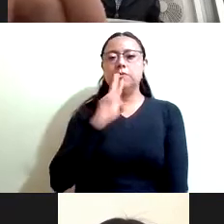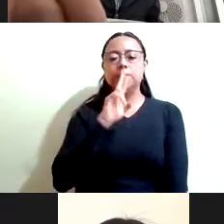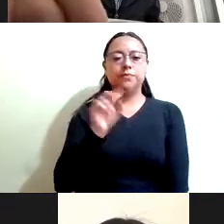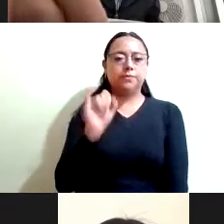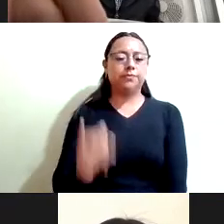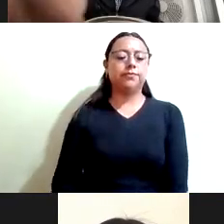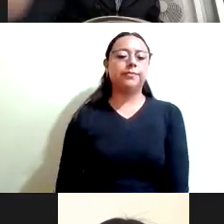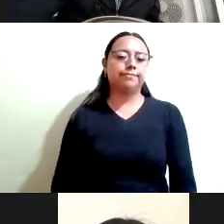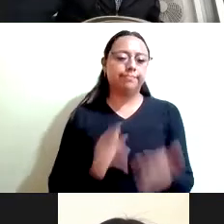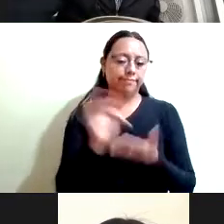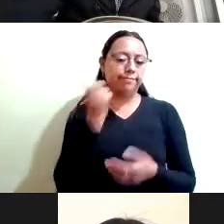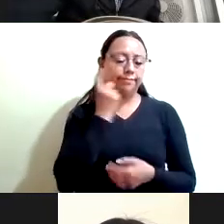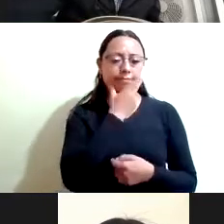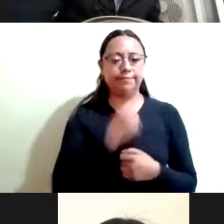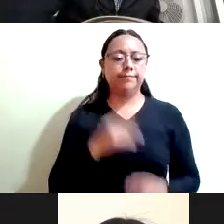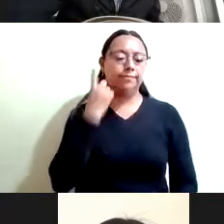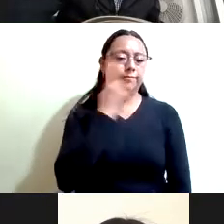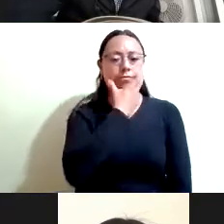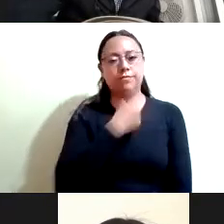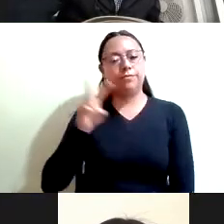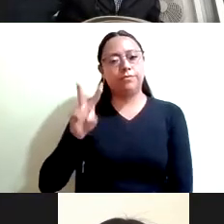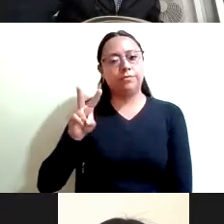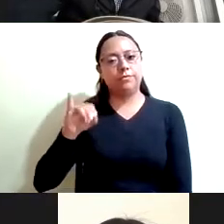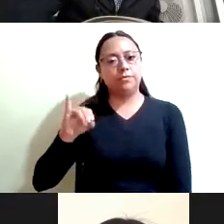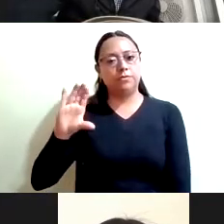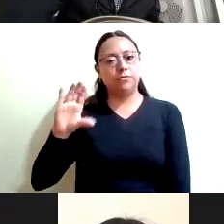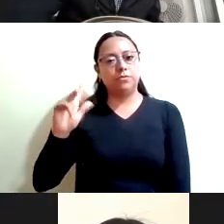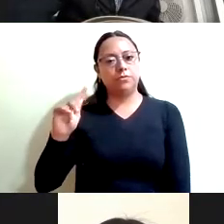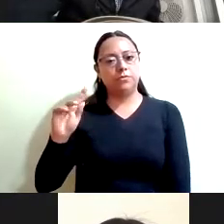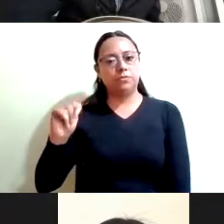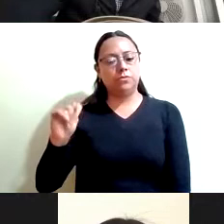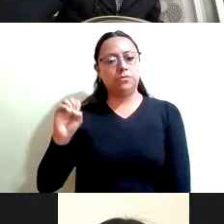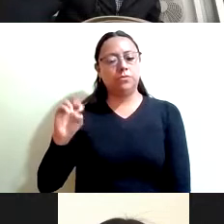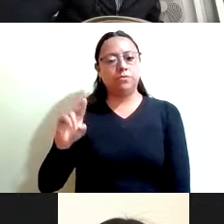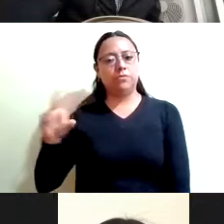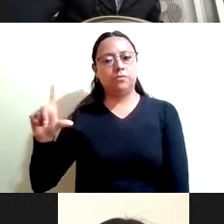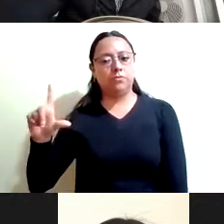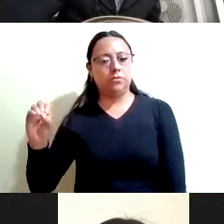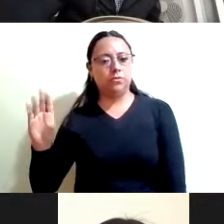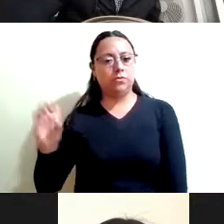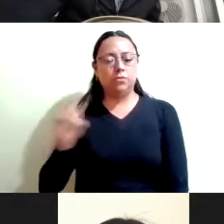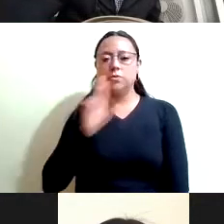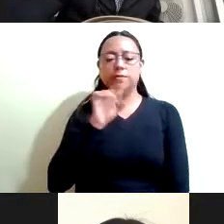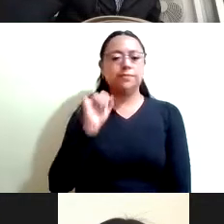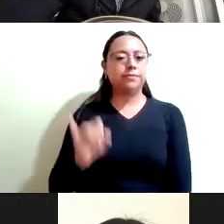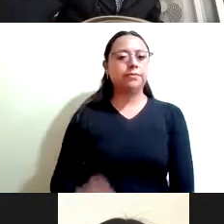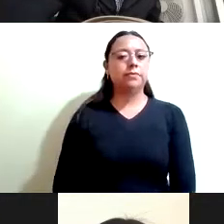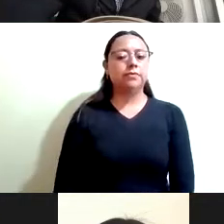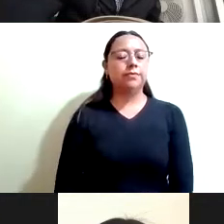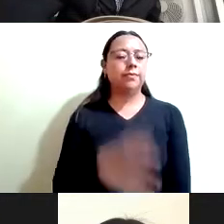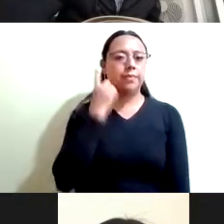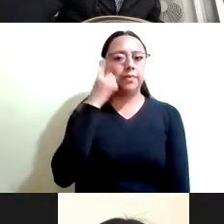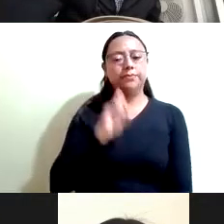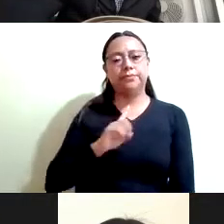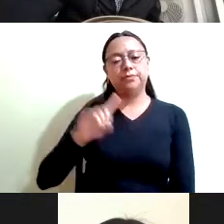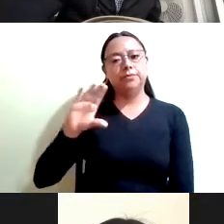Gracias, diputado. Diputado Víctor Hugo Lobo Román. Víctor Hugo Lobo, a favor. Gracias, diputado. Diputada Circe